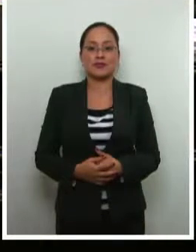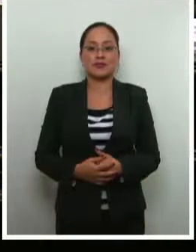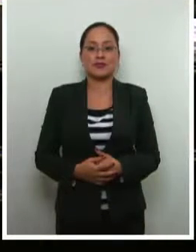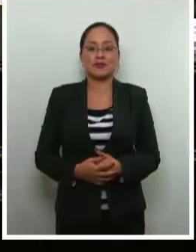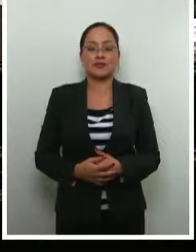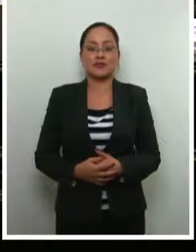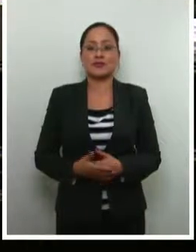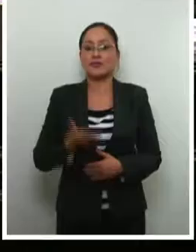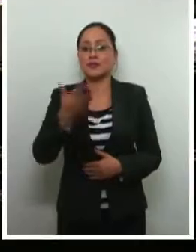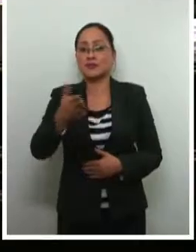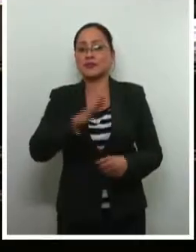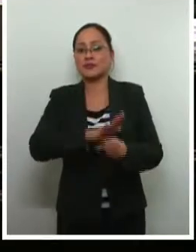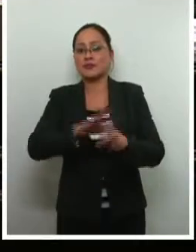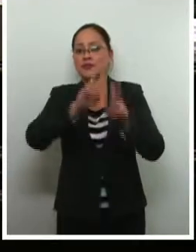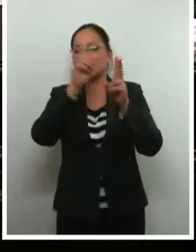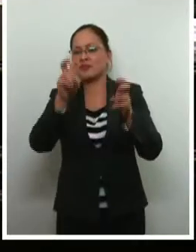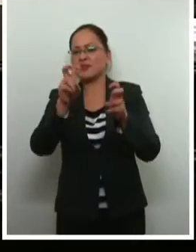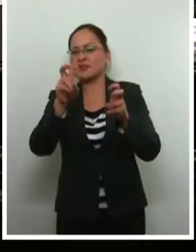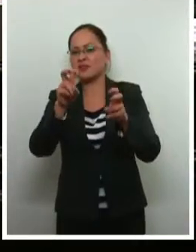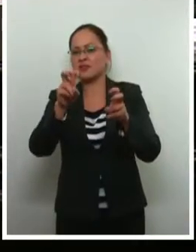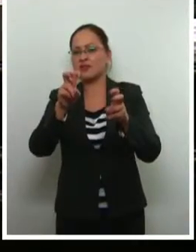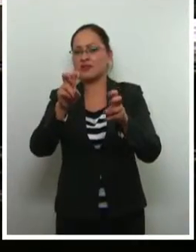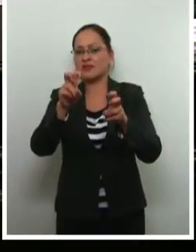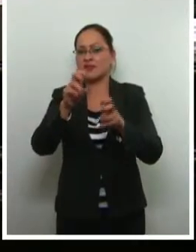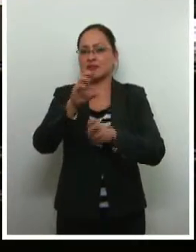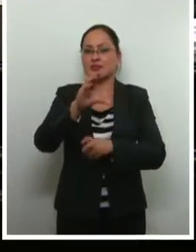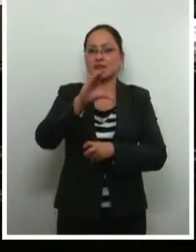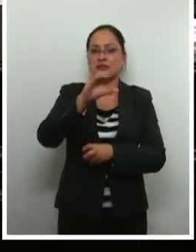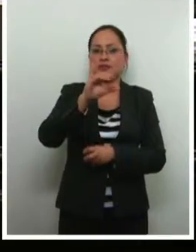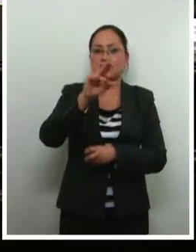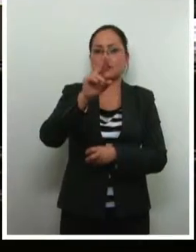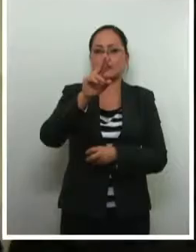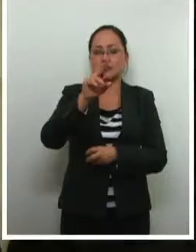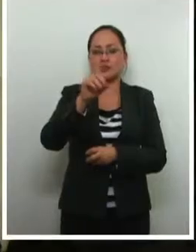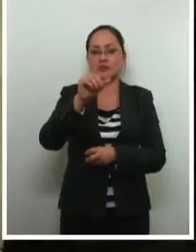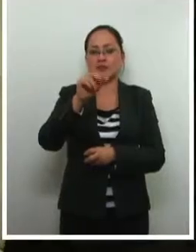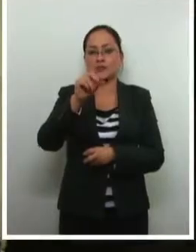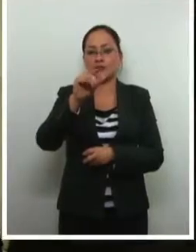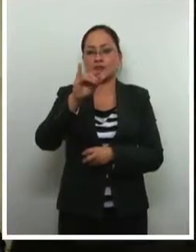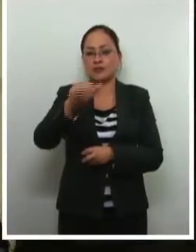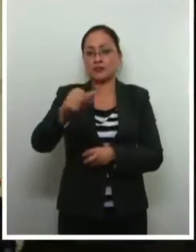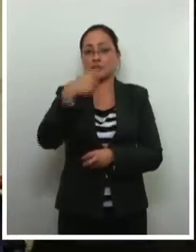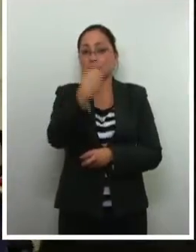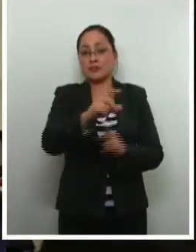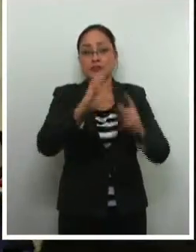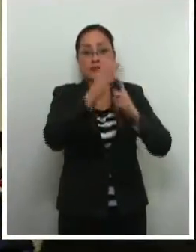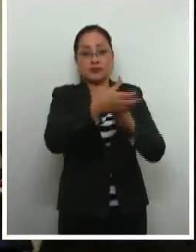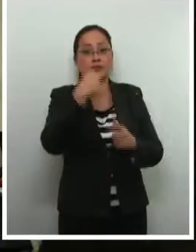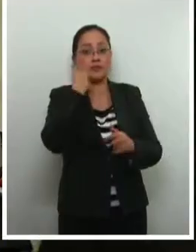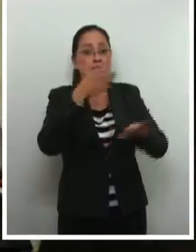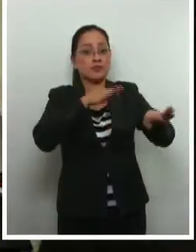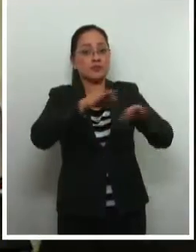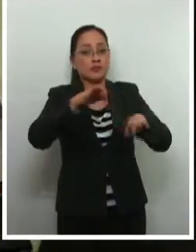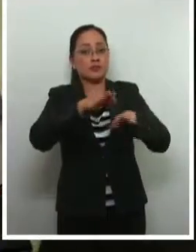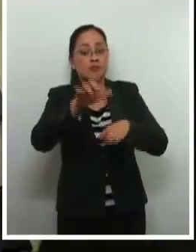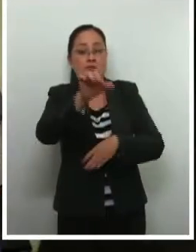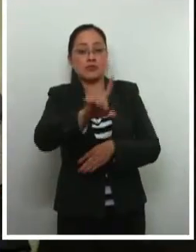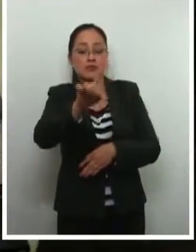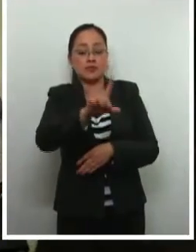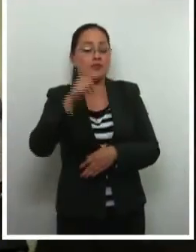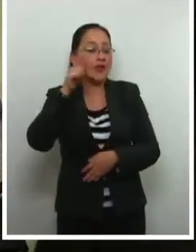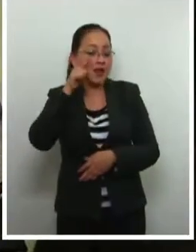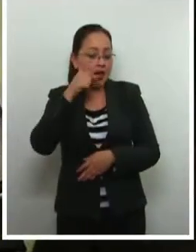¿Las de cuál, ciudadanía? Es que la comisión quiere trabajar el domingo. Hoy.